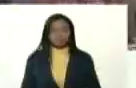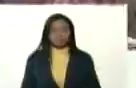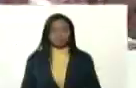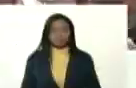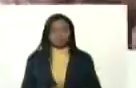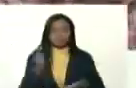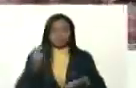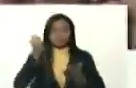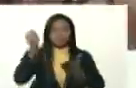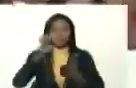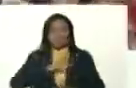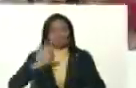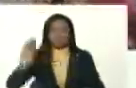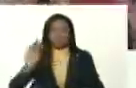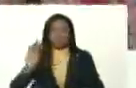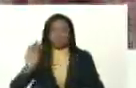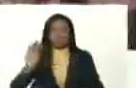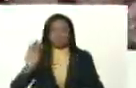Bono Patria Digna.